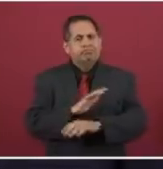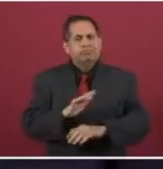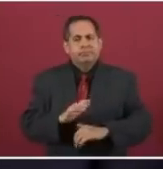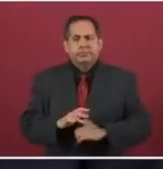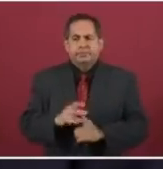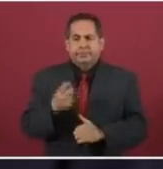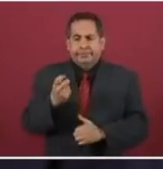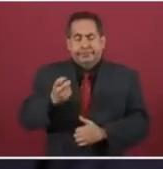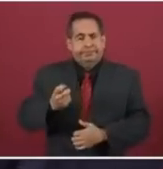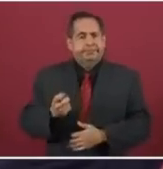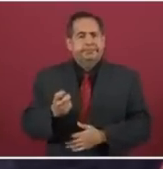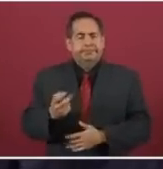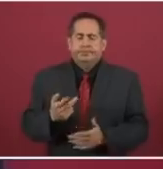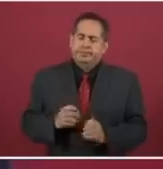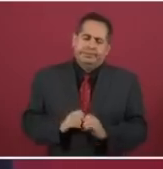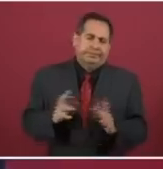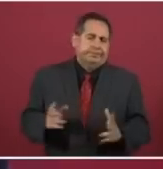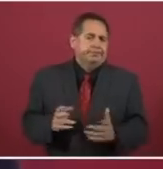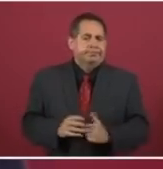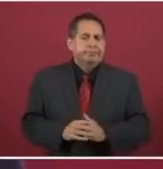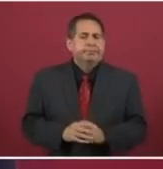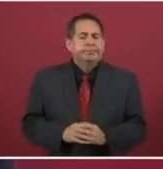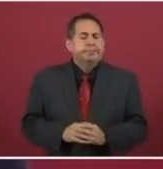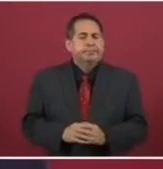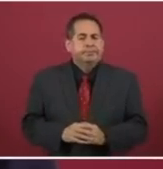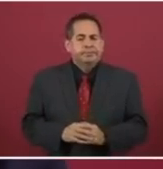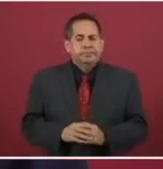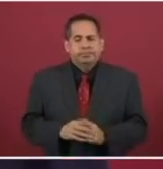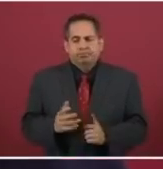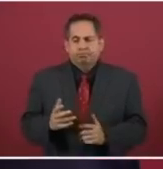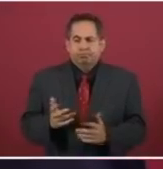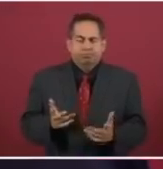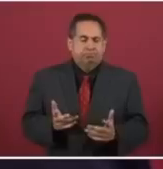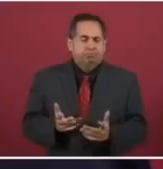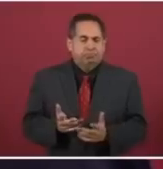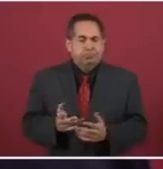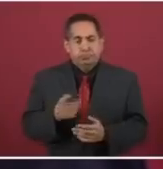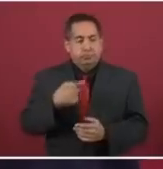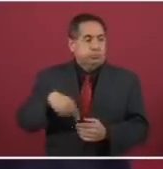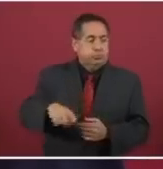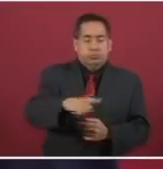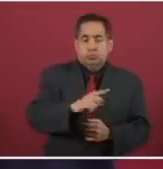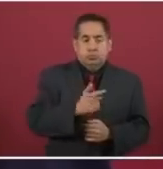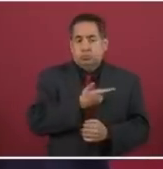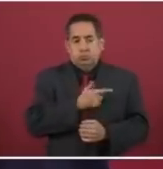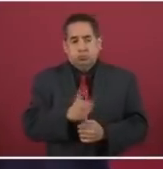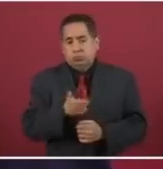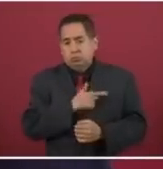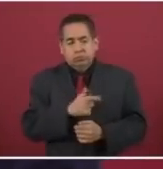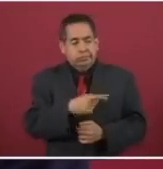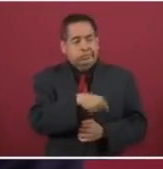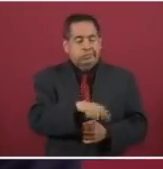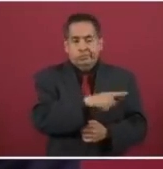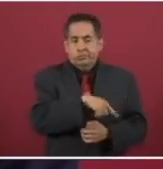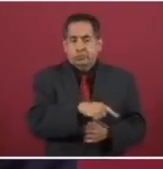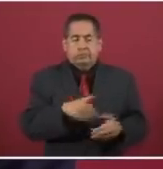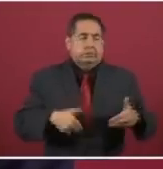y esto desde luego que no gusta, molesta